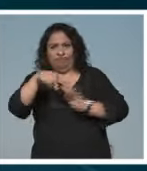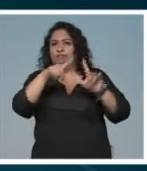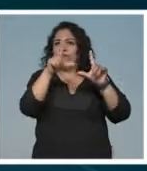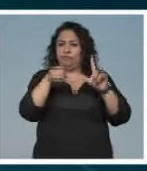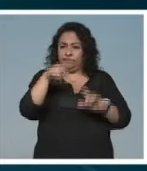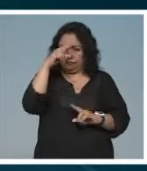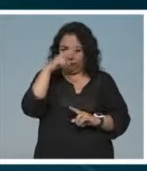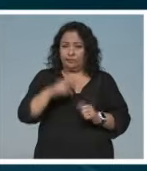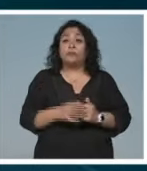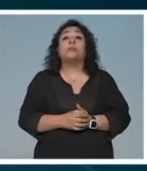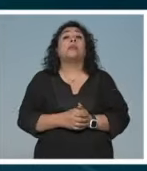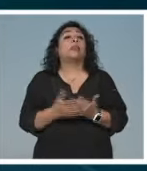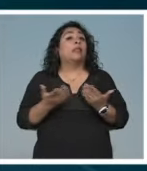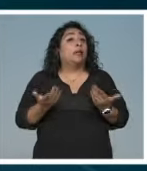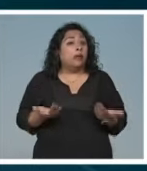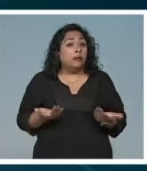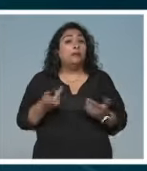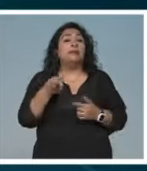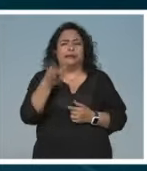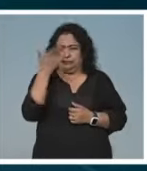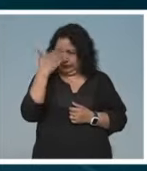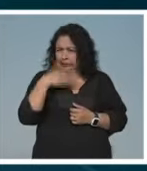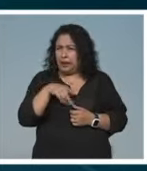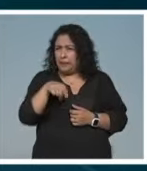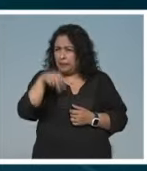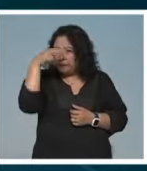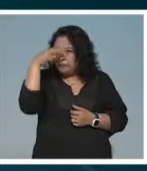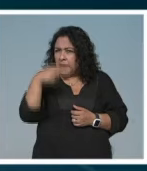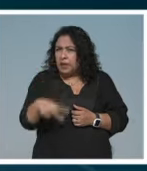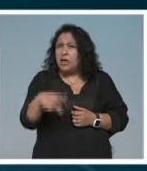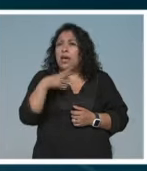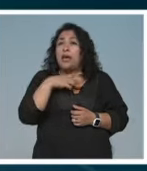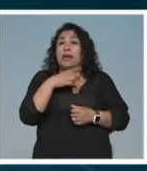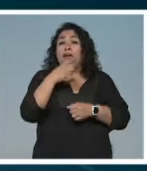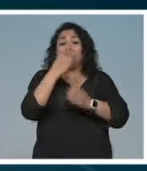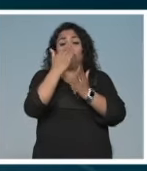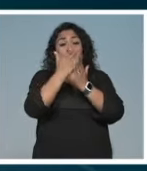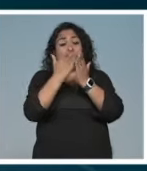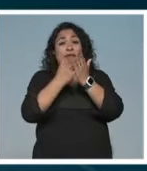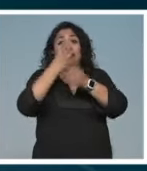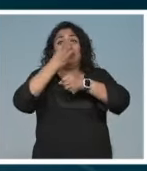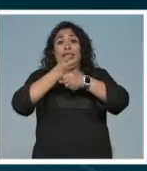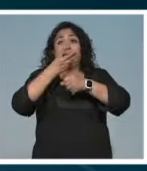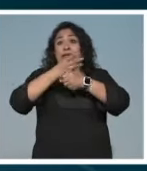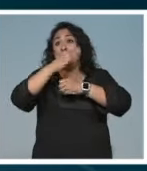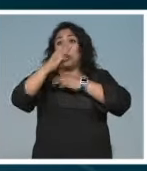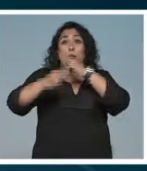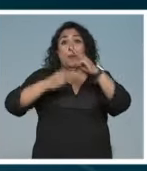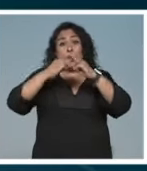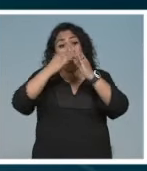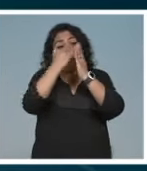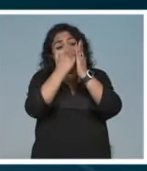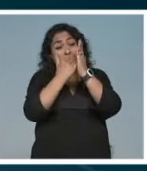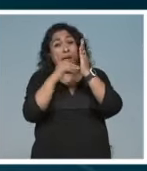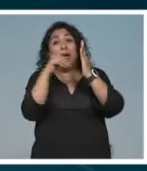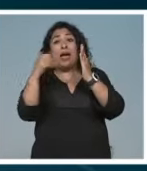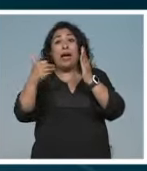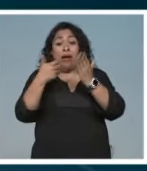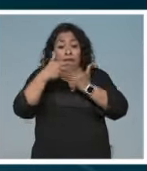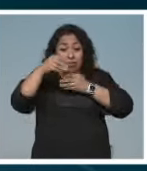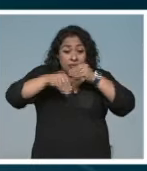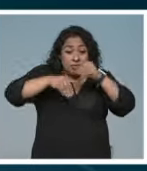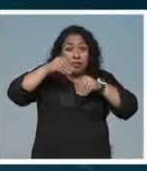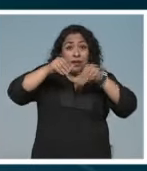nuestro país. Y es que, ¿sabía usted que México ocupa el tercer sitio a nivel mundial en la elaboración